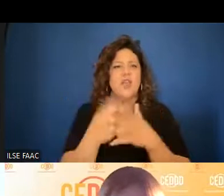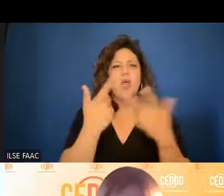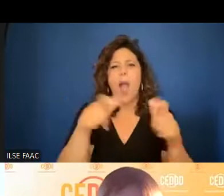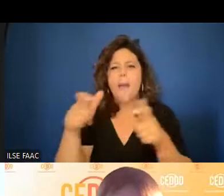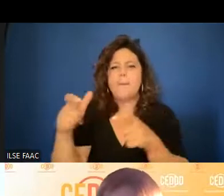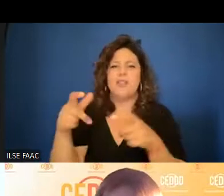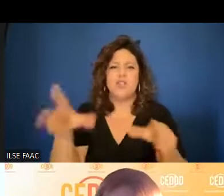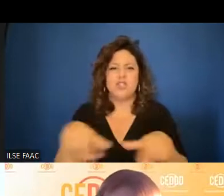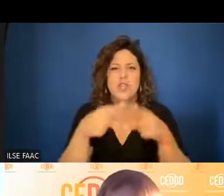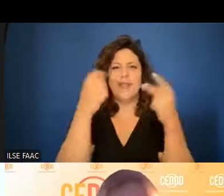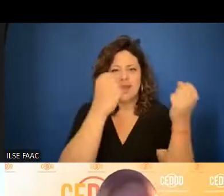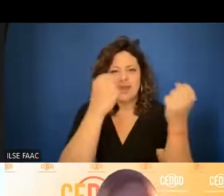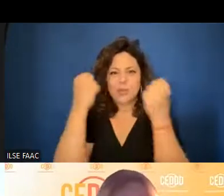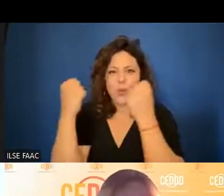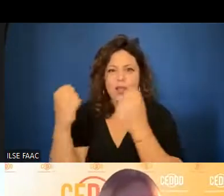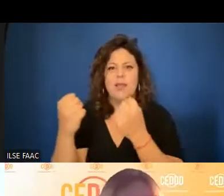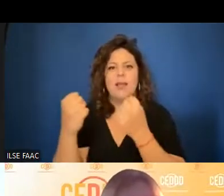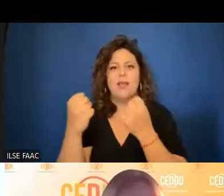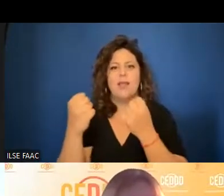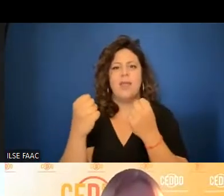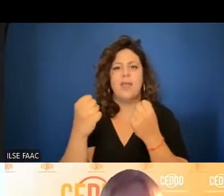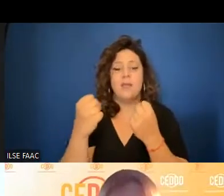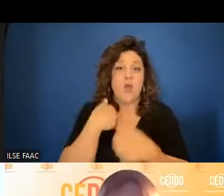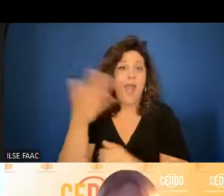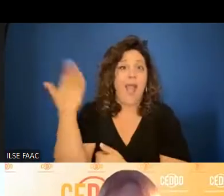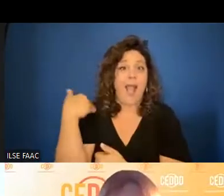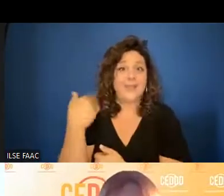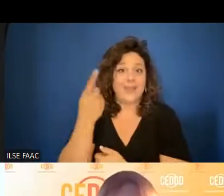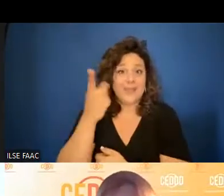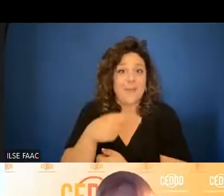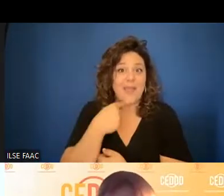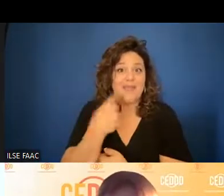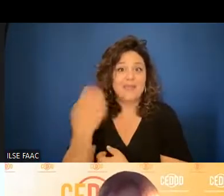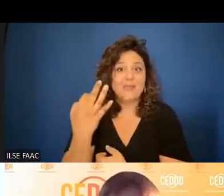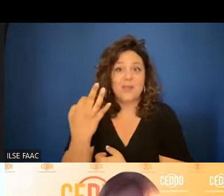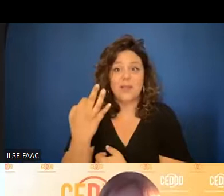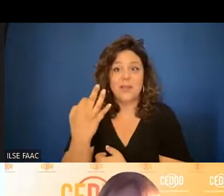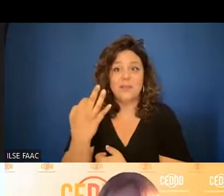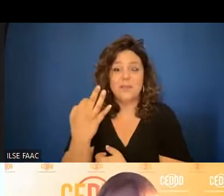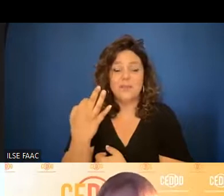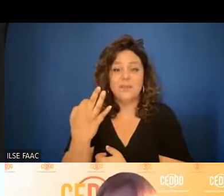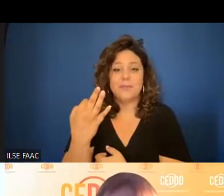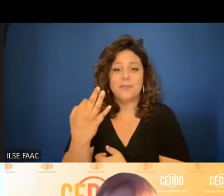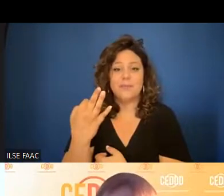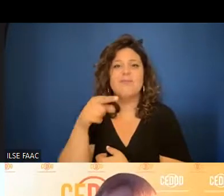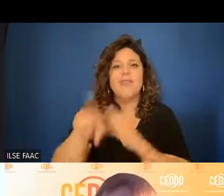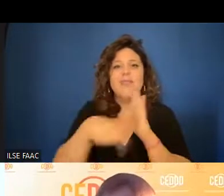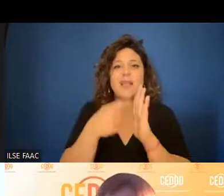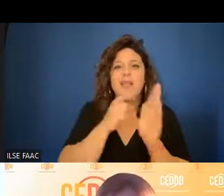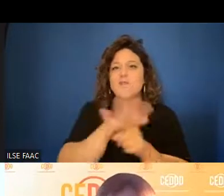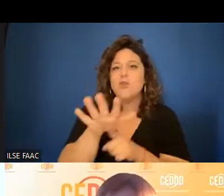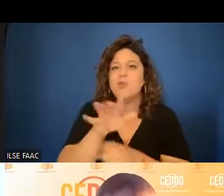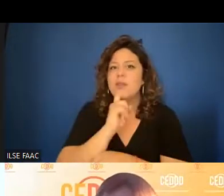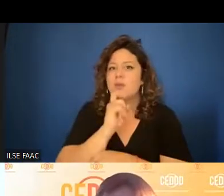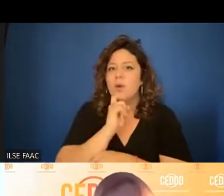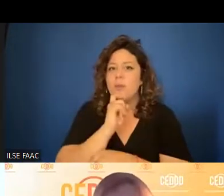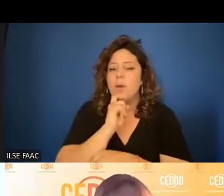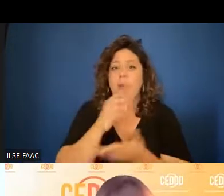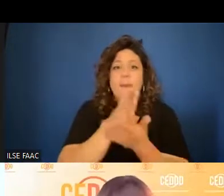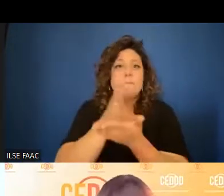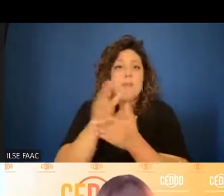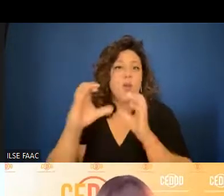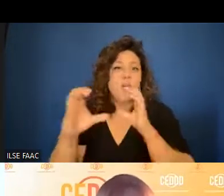comunidad autónoma. Claro, claro. Pues muy bien, creo que hemos